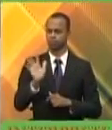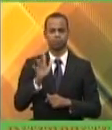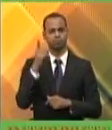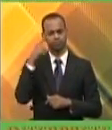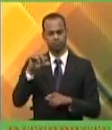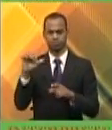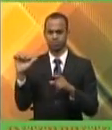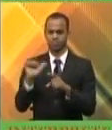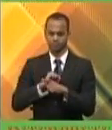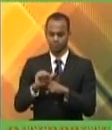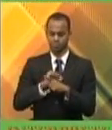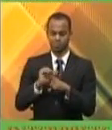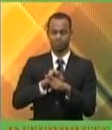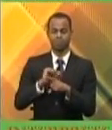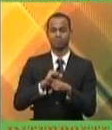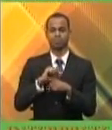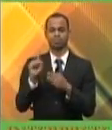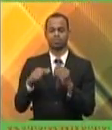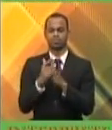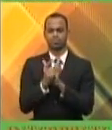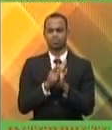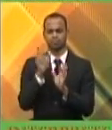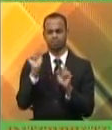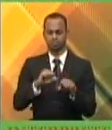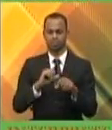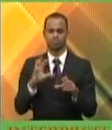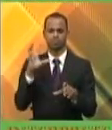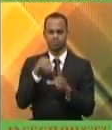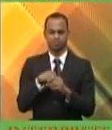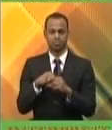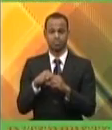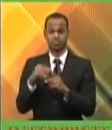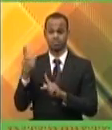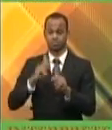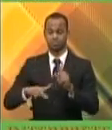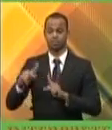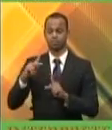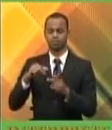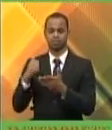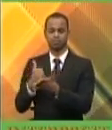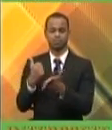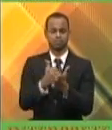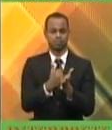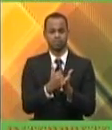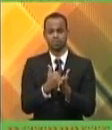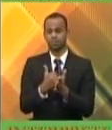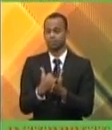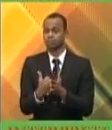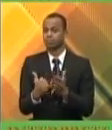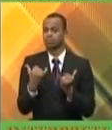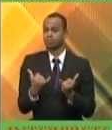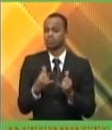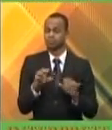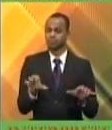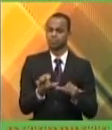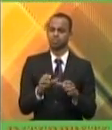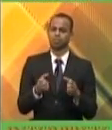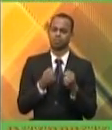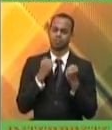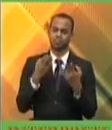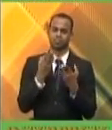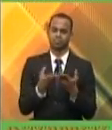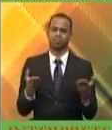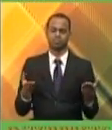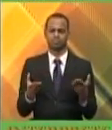para dar la capacitación jurídica para que puedan asistir personas que necesiten cloro porque en la actualidad se hace pero con muchas